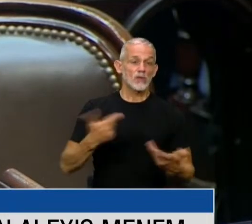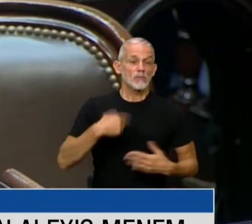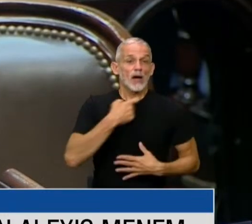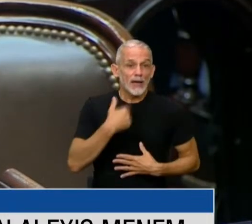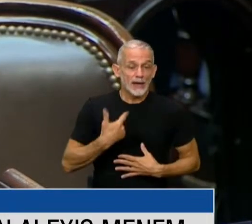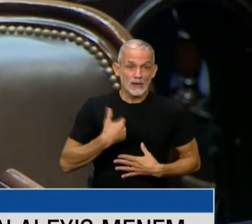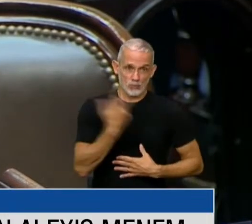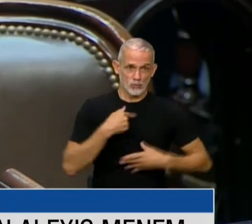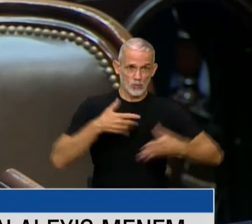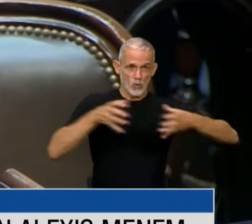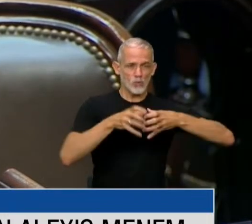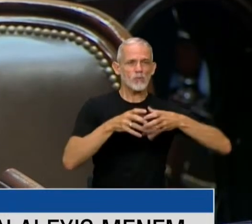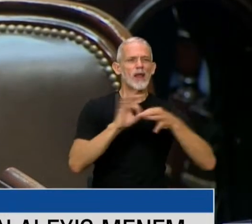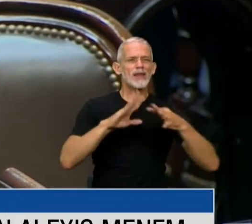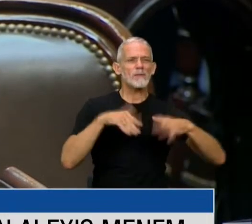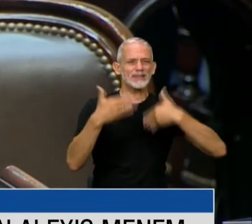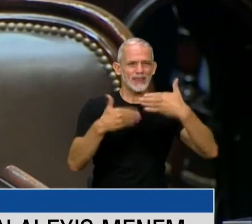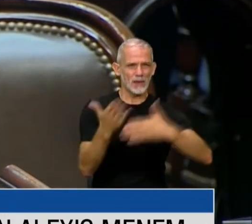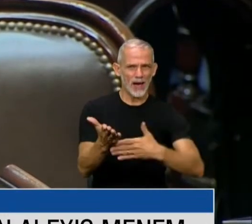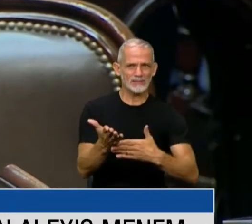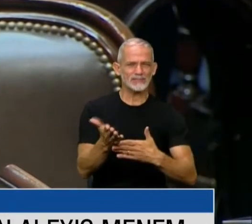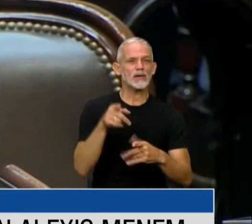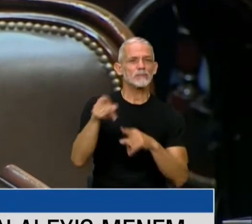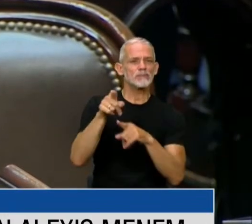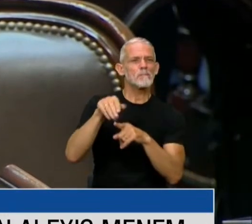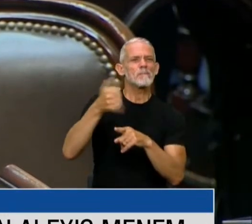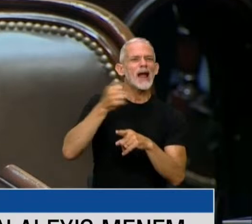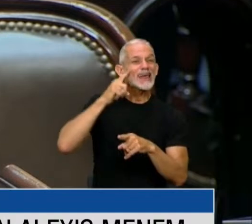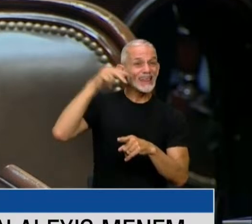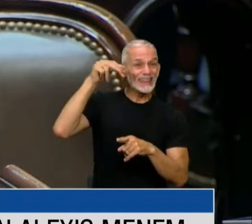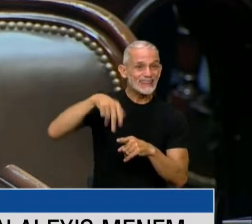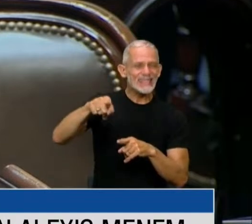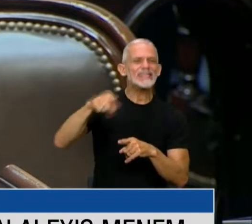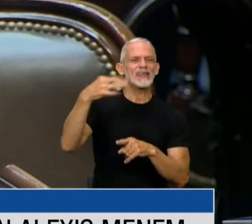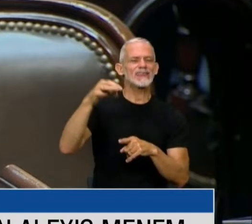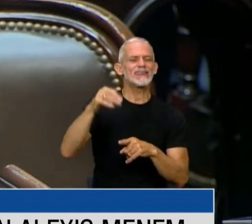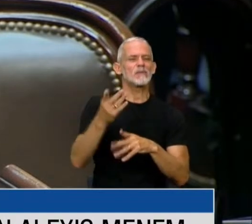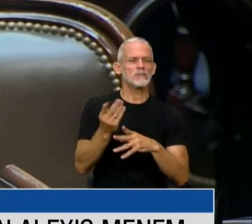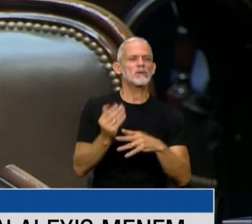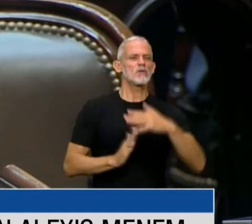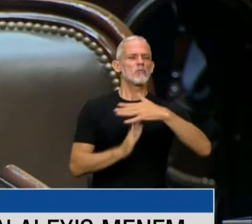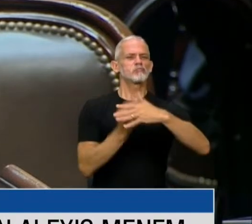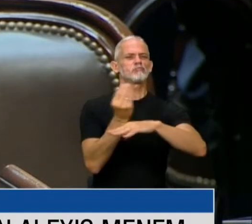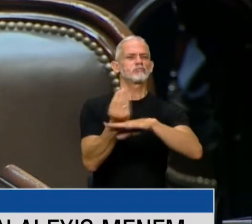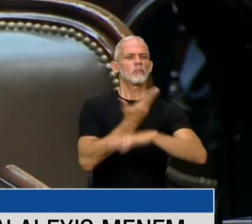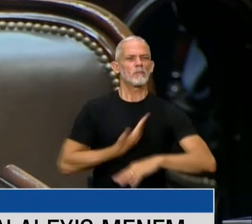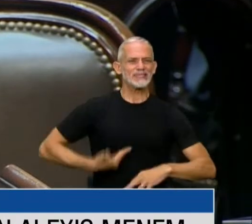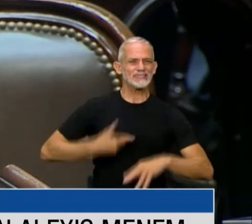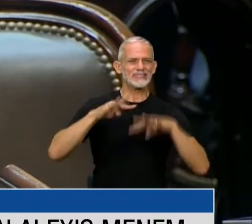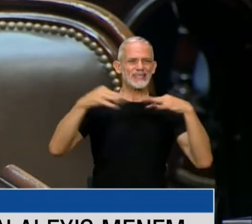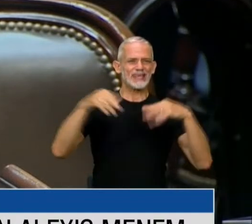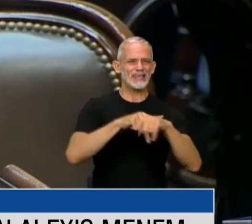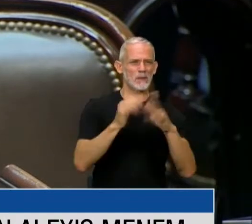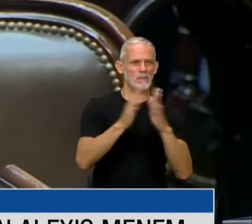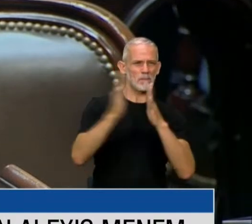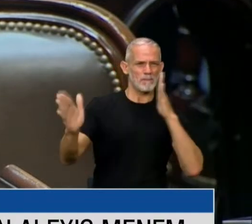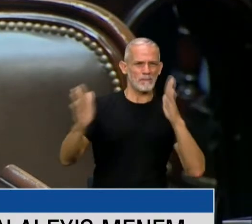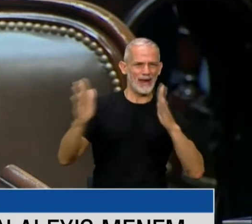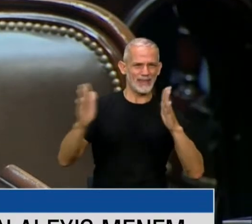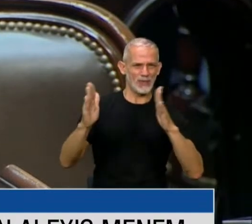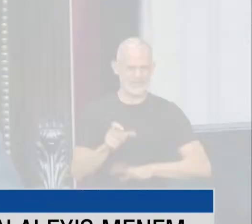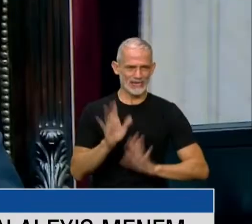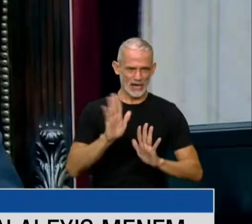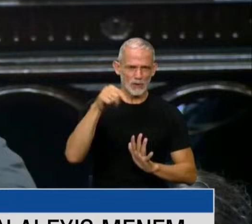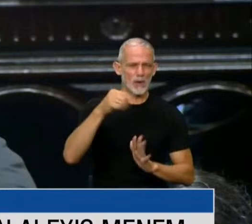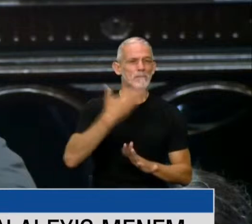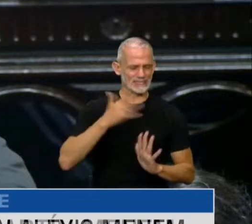queremos desde el bloque de La Libertad Avanza que Martín sea el presidente de este nuevo periodo